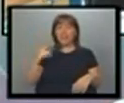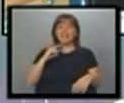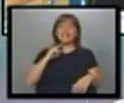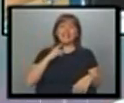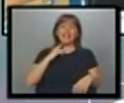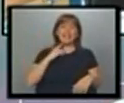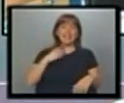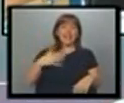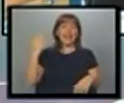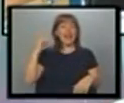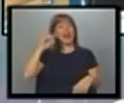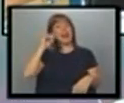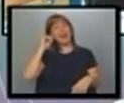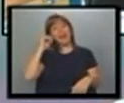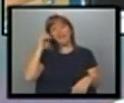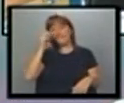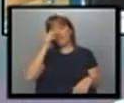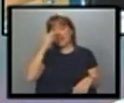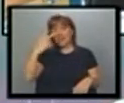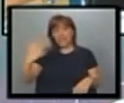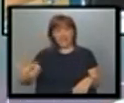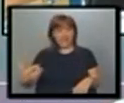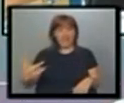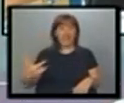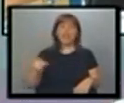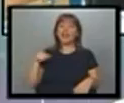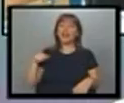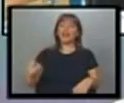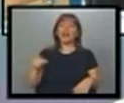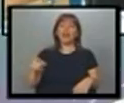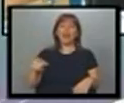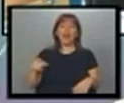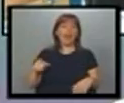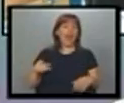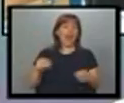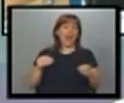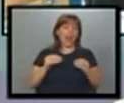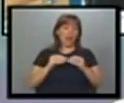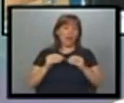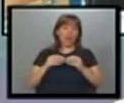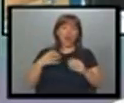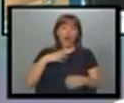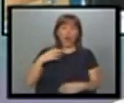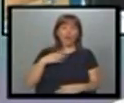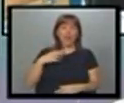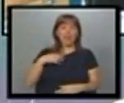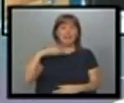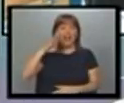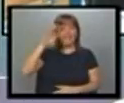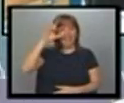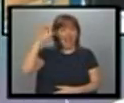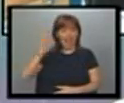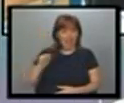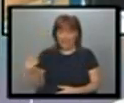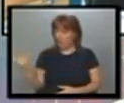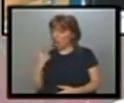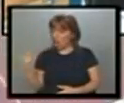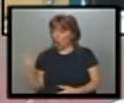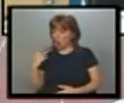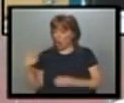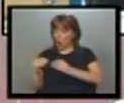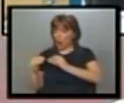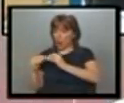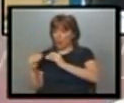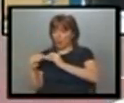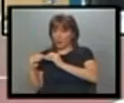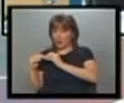que tenía 23 años, que era la mano derecha o la persona de confianza de Lázaro Báez, que tanto él como Báez nunca creyeron